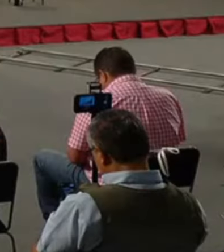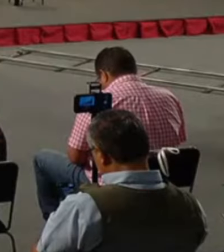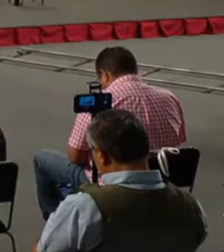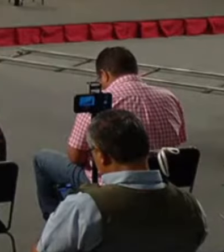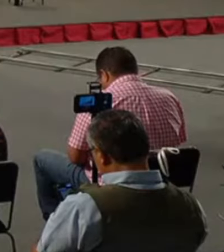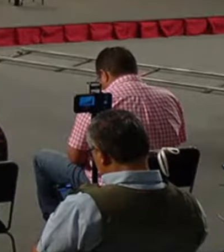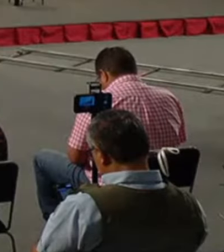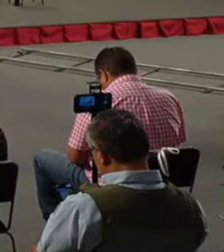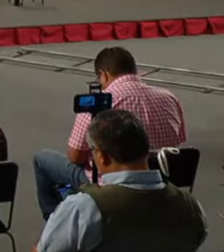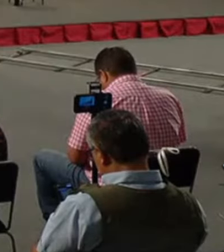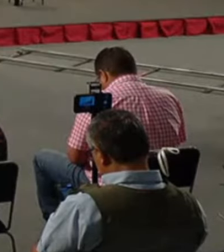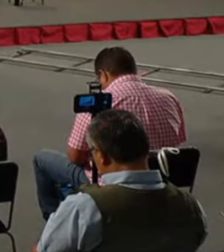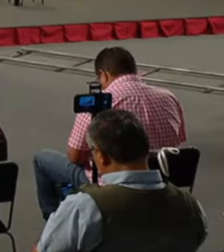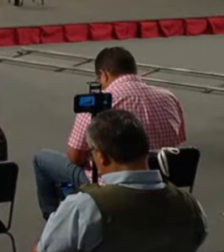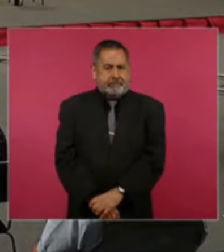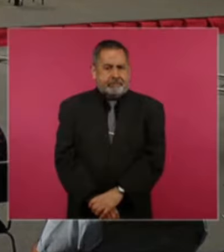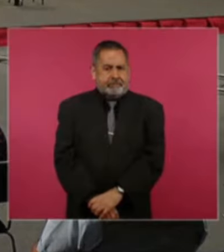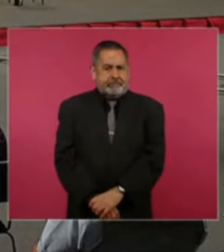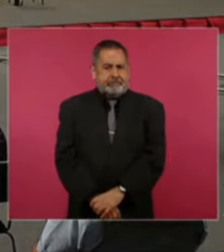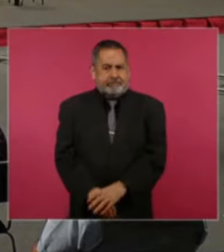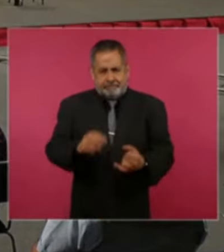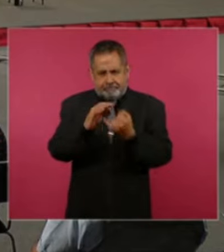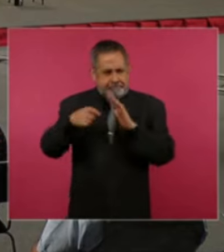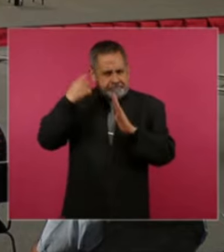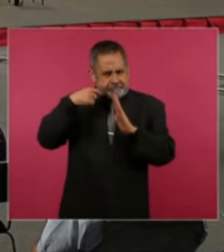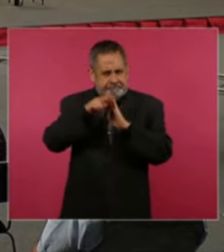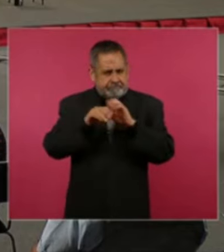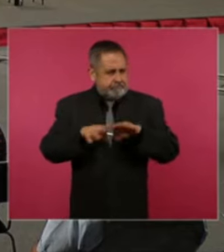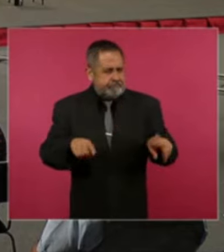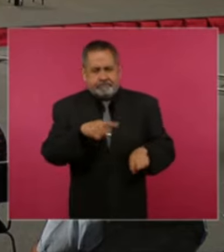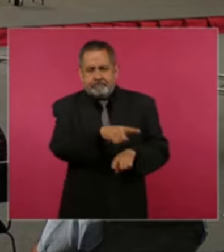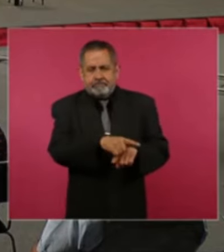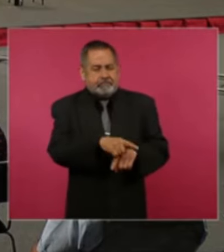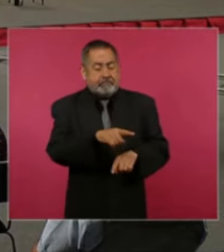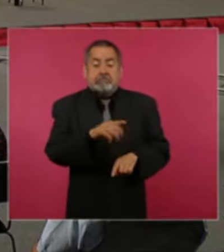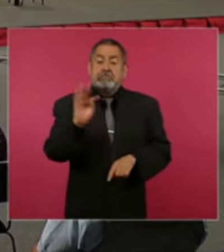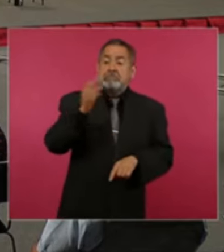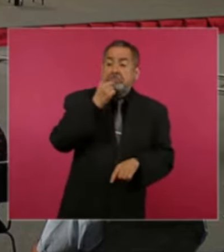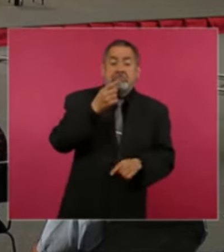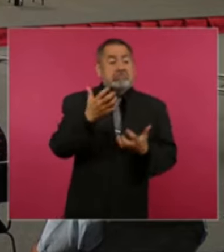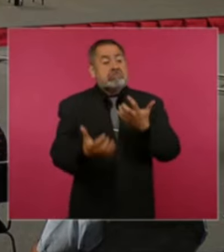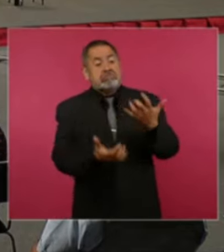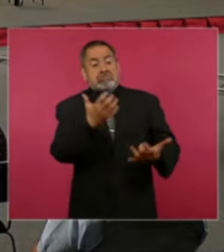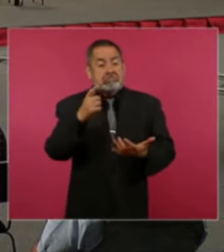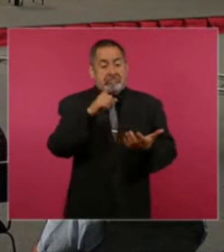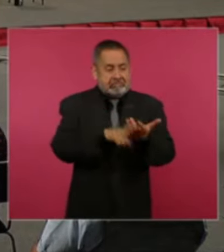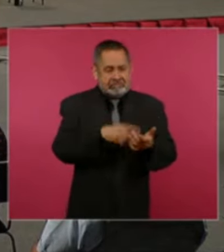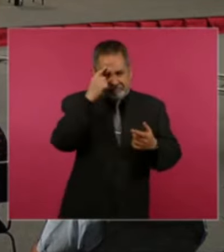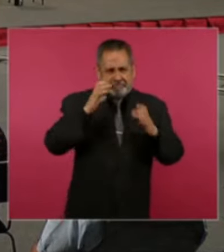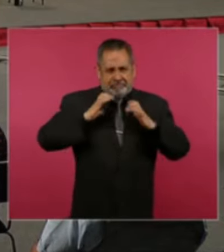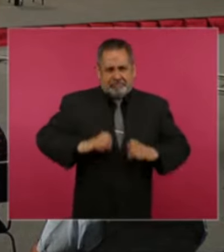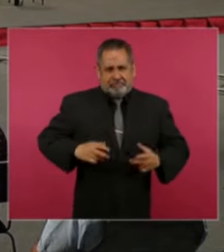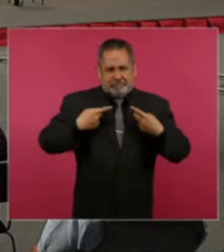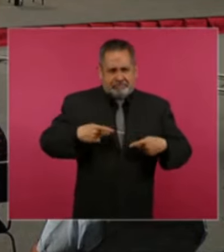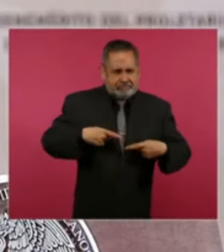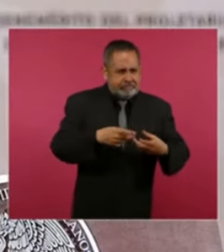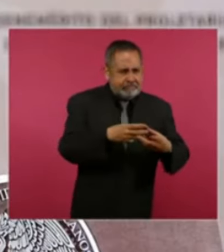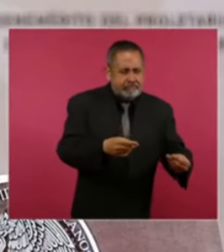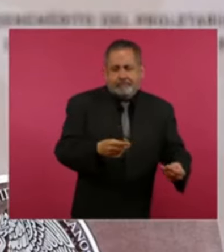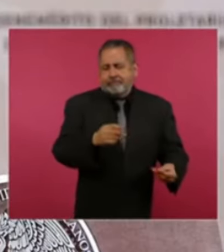Infodemia sobre cómo se desarticuló un montaje del supuesto crematorio clandestino en la Ciudad de México por el que medios